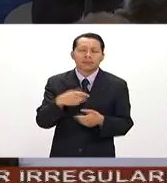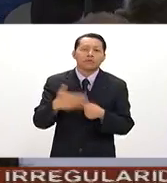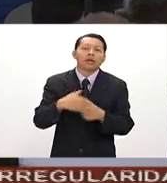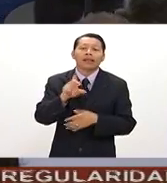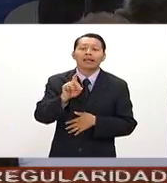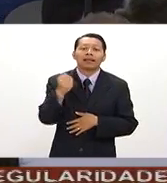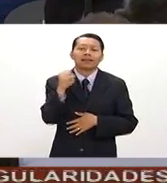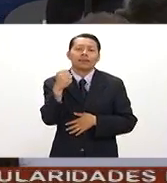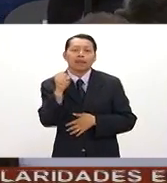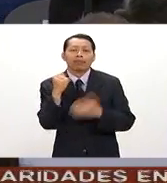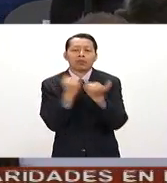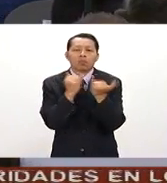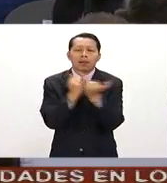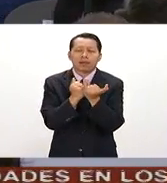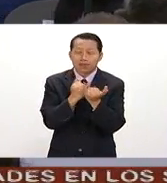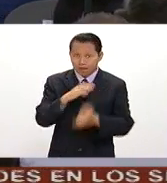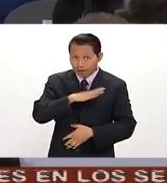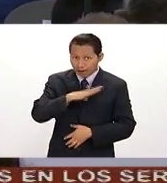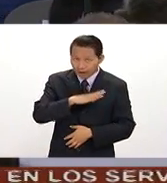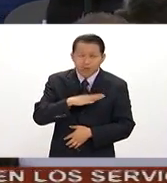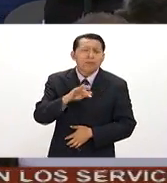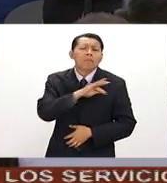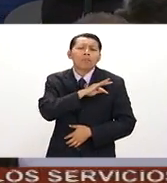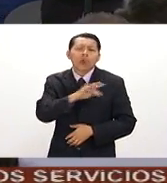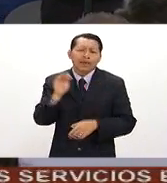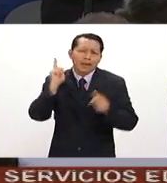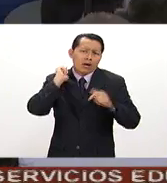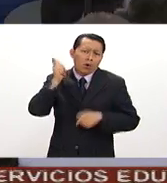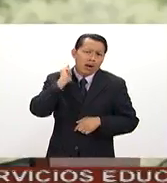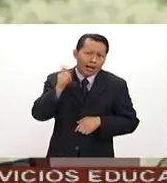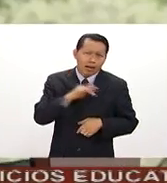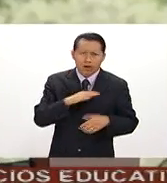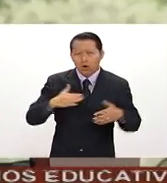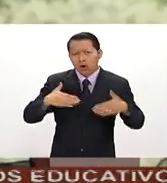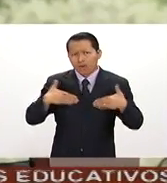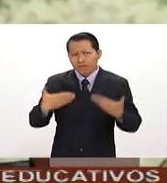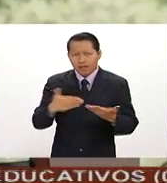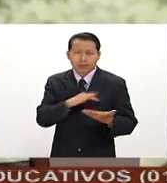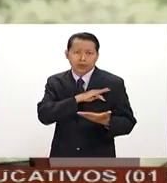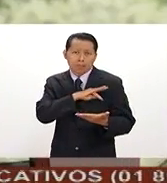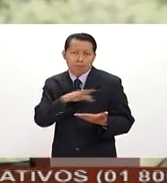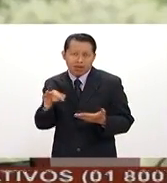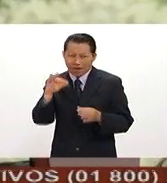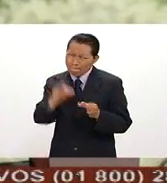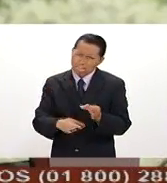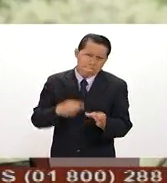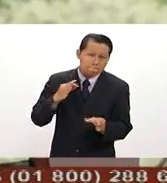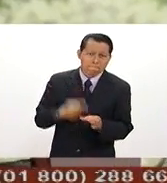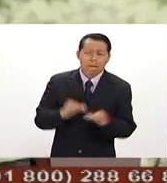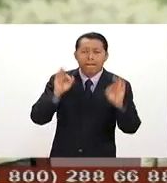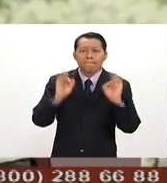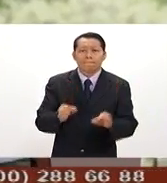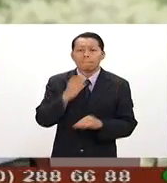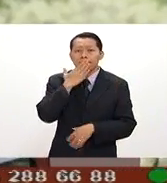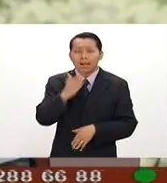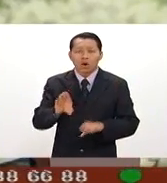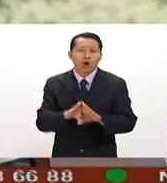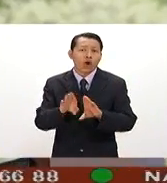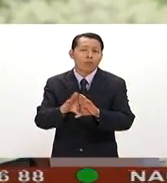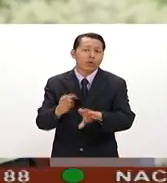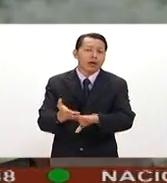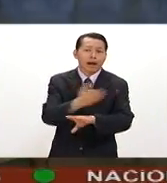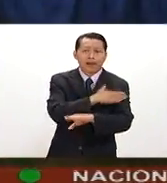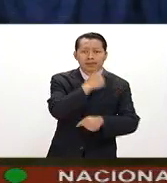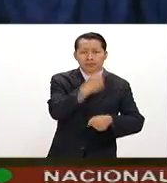septiembre y que tenemos cifradas esperanzas de que sea tan exitosa como la